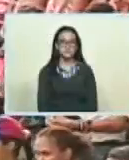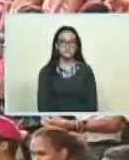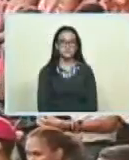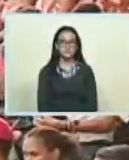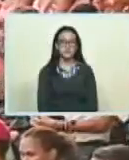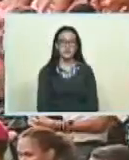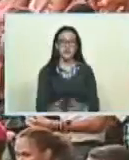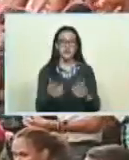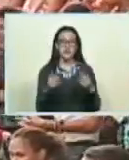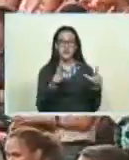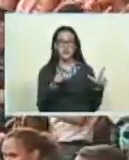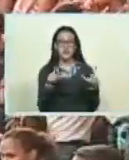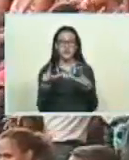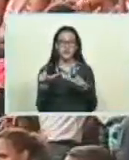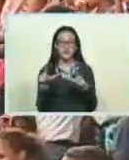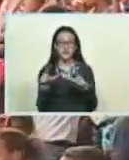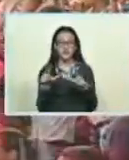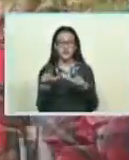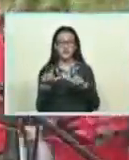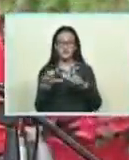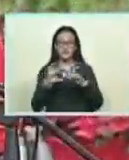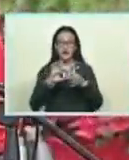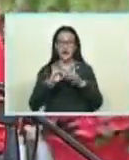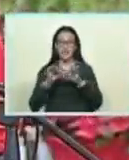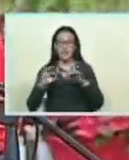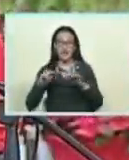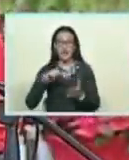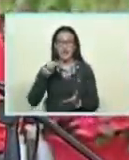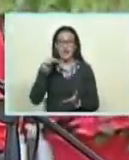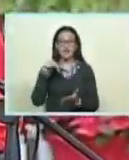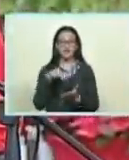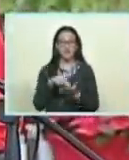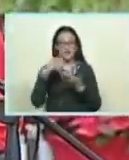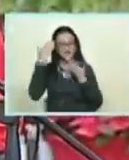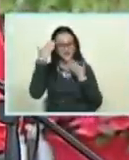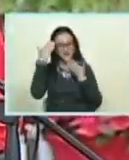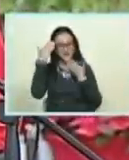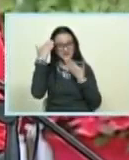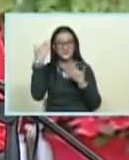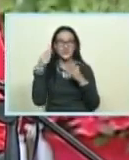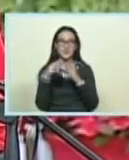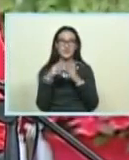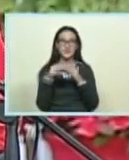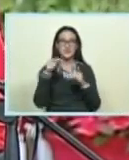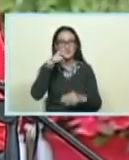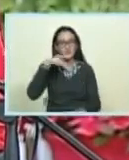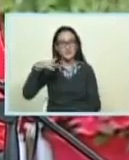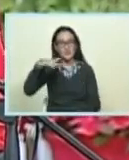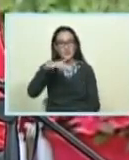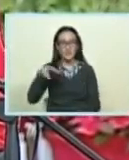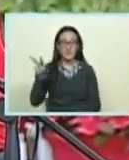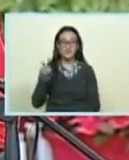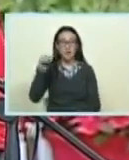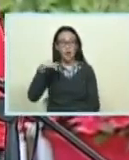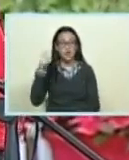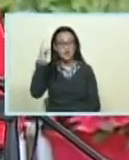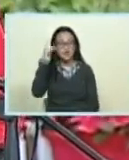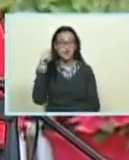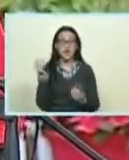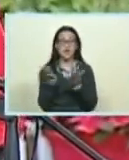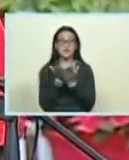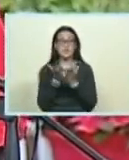Estamos en cadena nacional de radio y televisión. Le doy un saludo a todo el pueblo de Venezuela. Hoy día de los